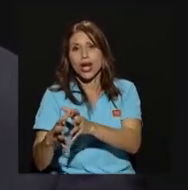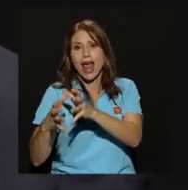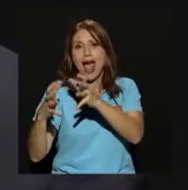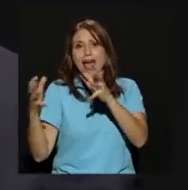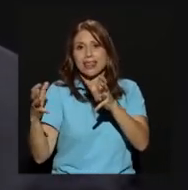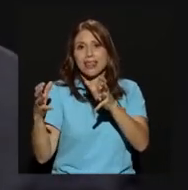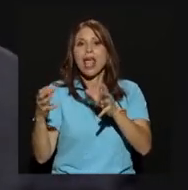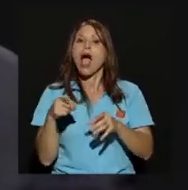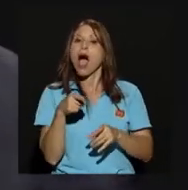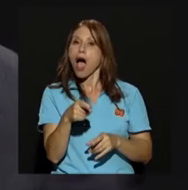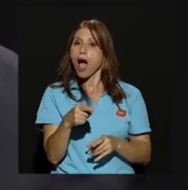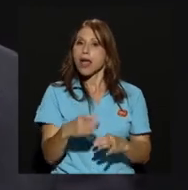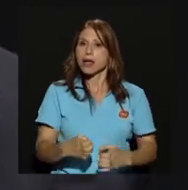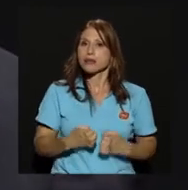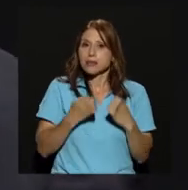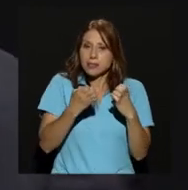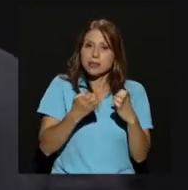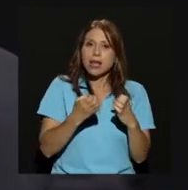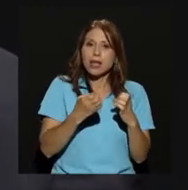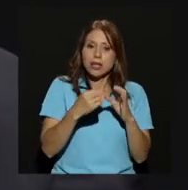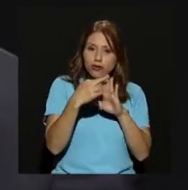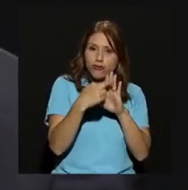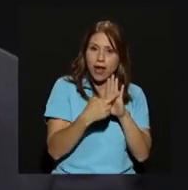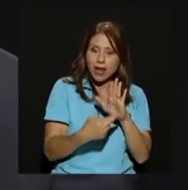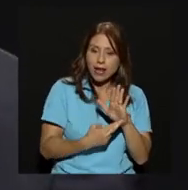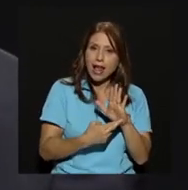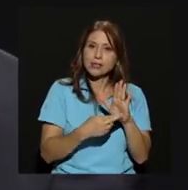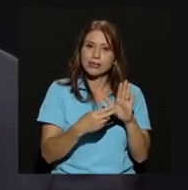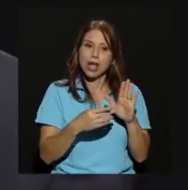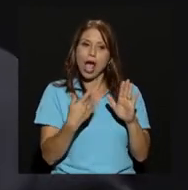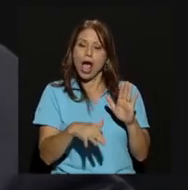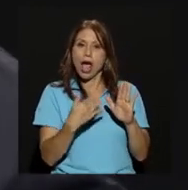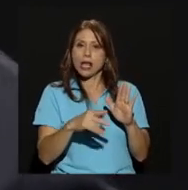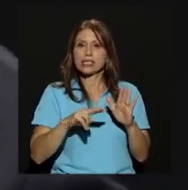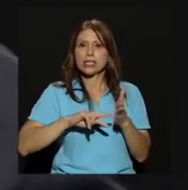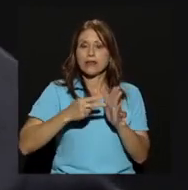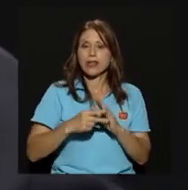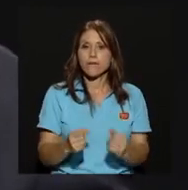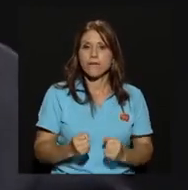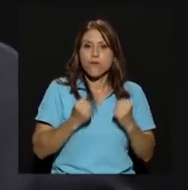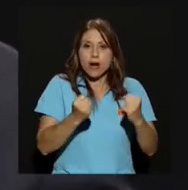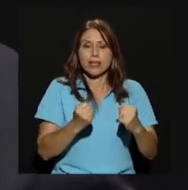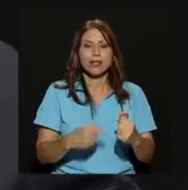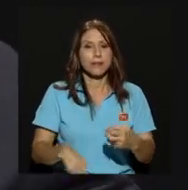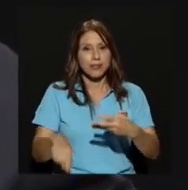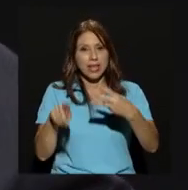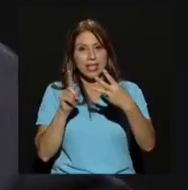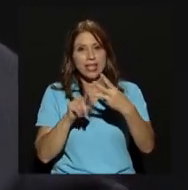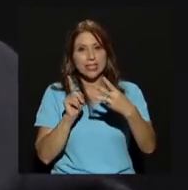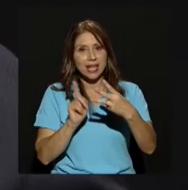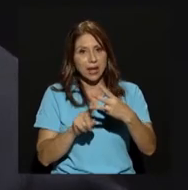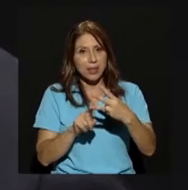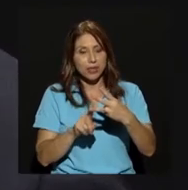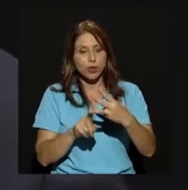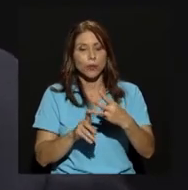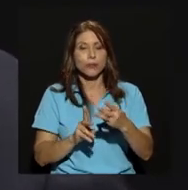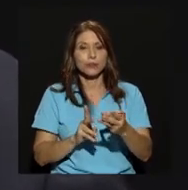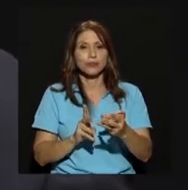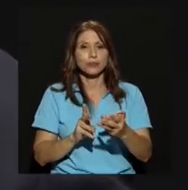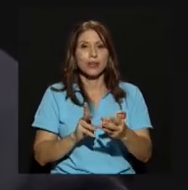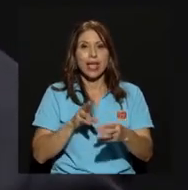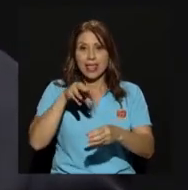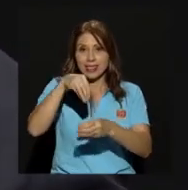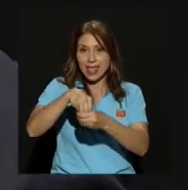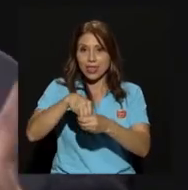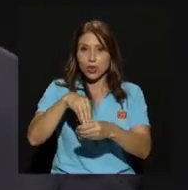le da una fortaleza que de otra manera no tendría y el tercer elemento es que dentro del